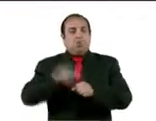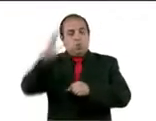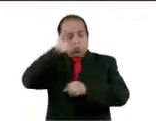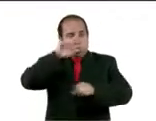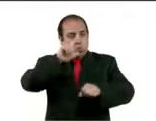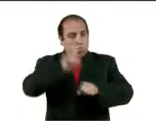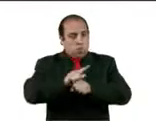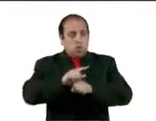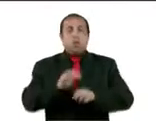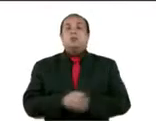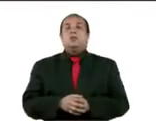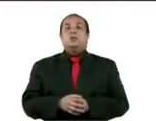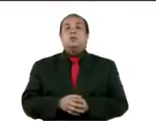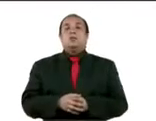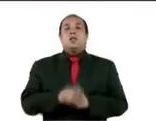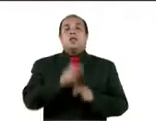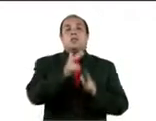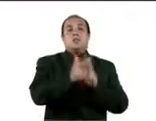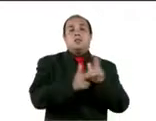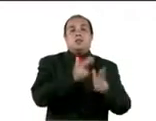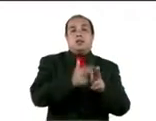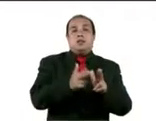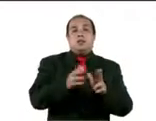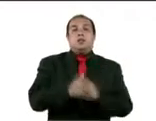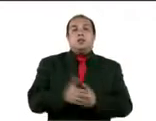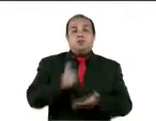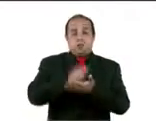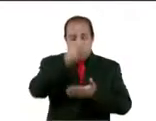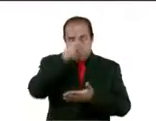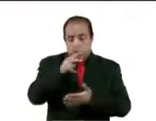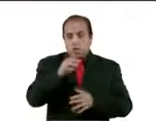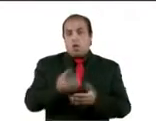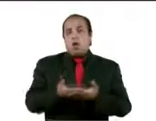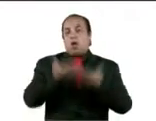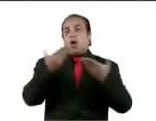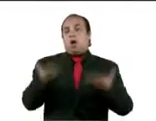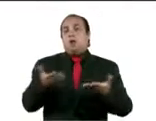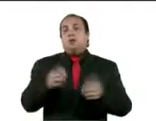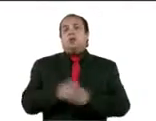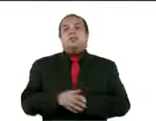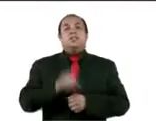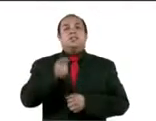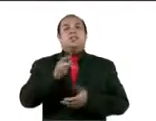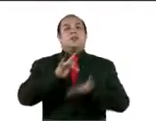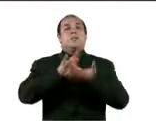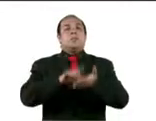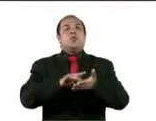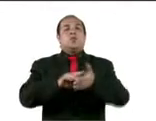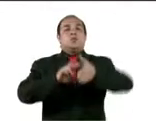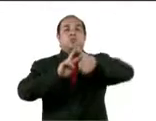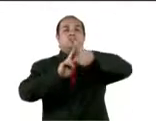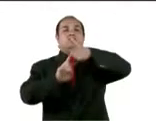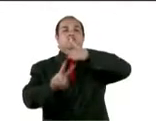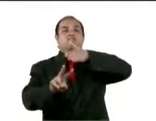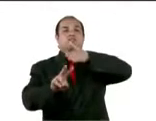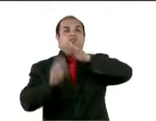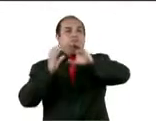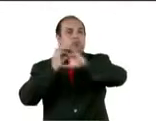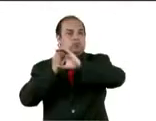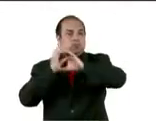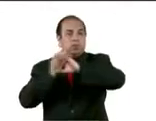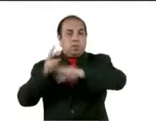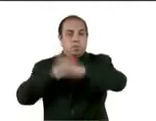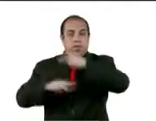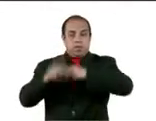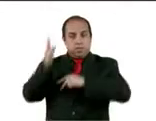tren interurbano en la Ciudad de México, de ahora lo que va a ser el apoyo del trolebús que va a venir de Santa Marta